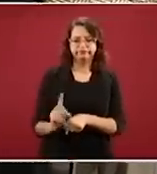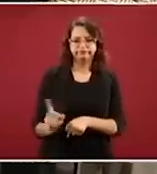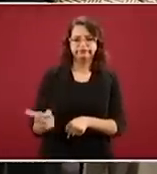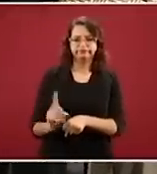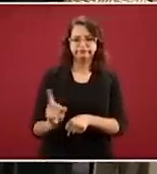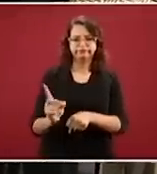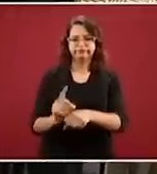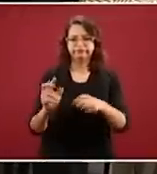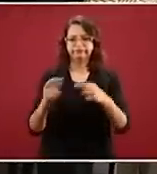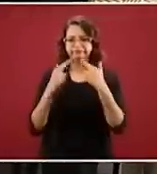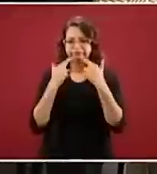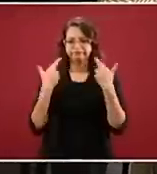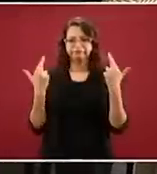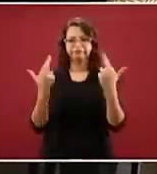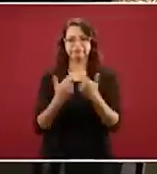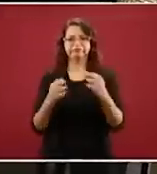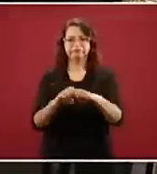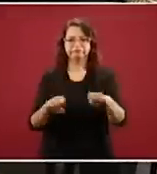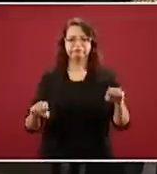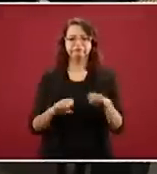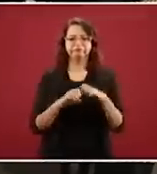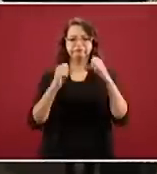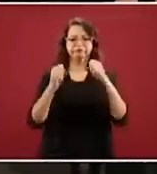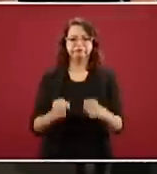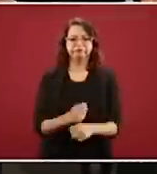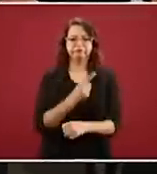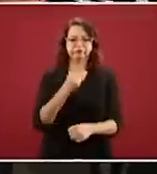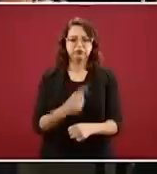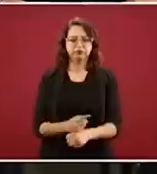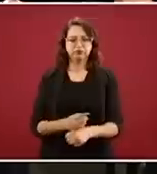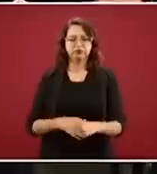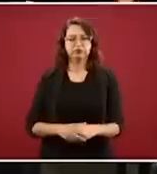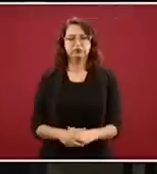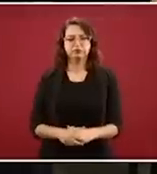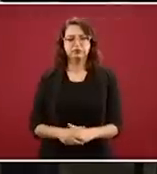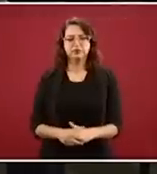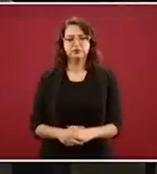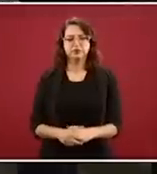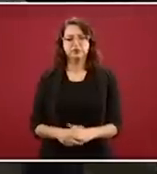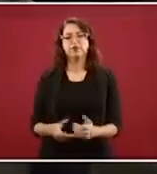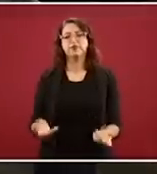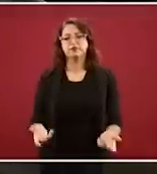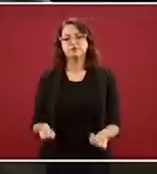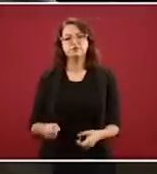tenemos reuniones del Gabinete de Seguridad por lo mismo